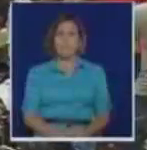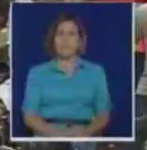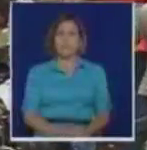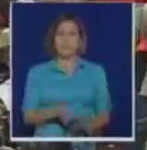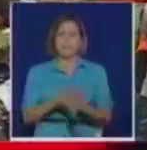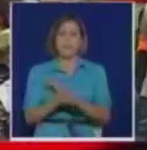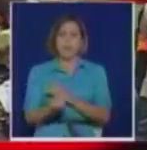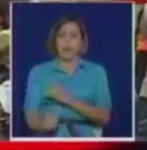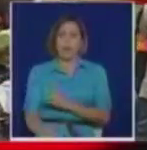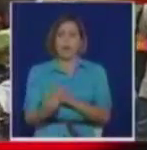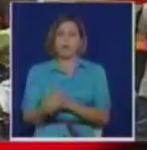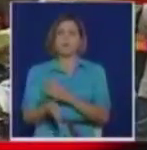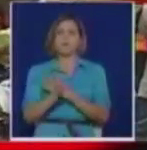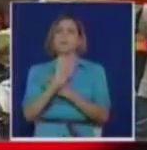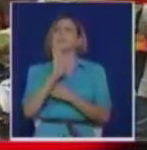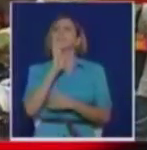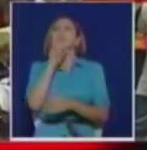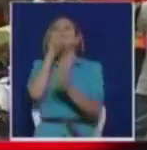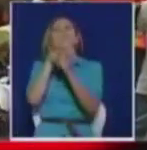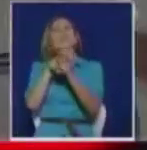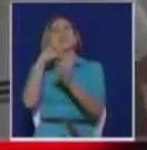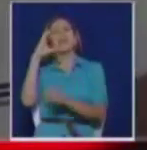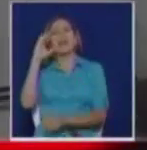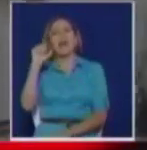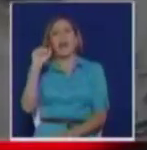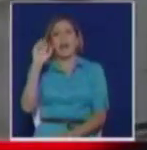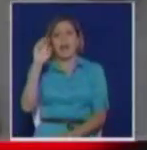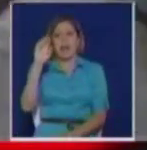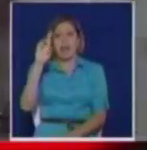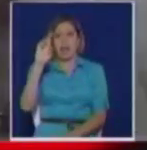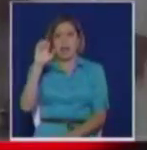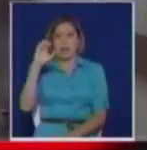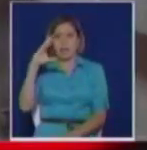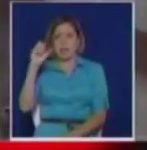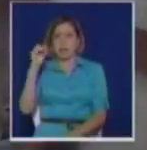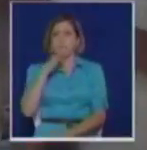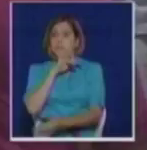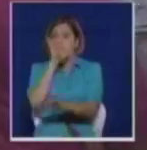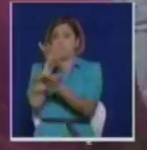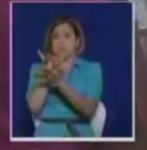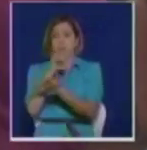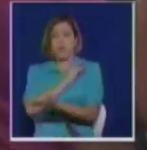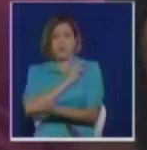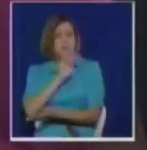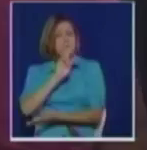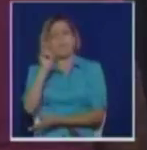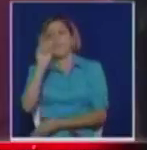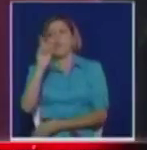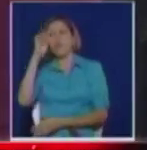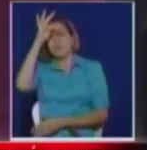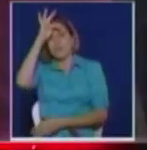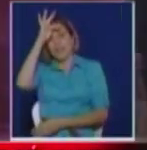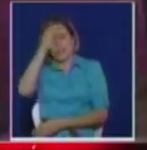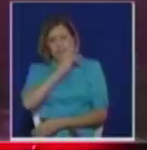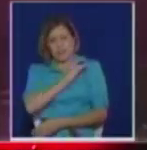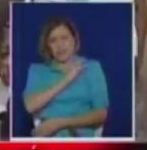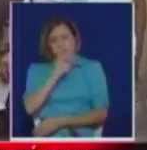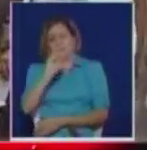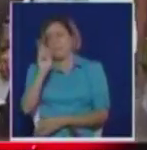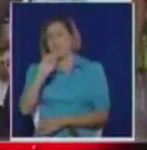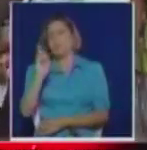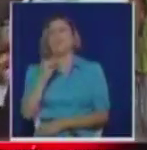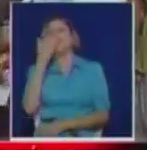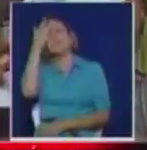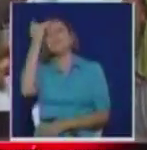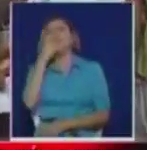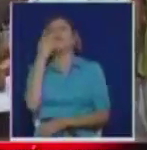A partir de ahora, los usuarios afiliados a Caprecom no serán atendidos en el Hospital Universitario del Valle. La medida se tomó debido al incumplimiento